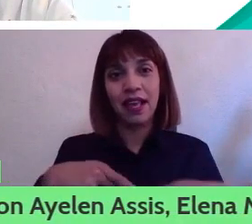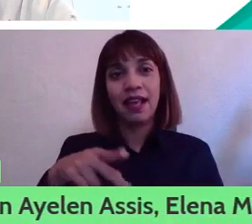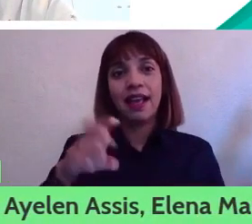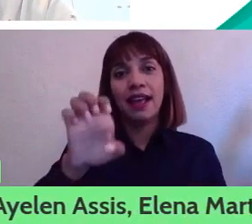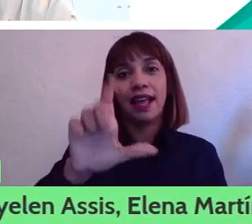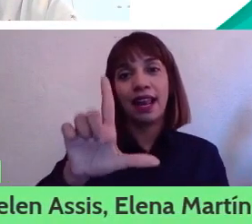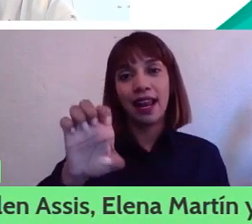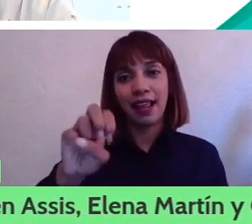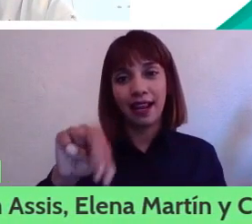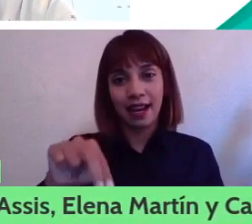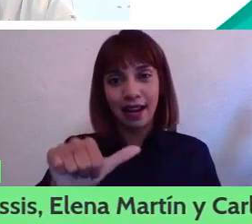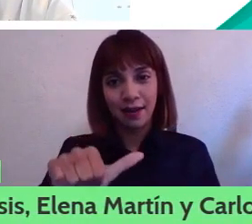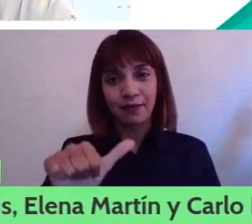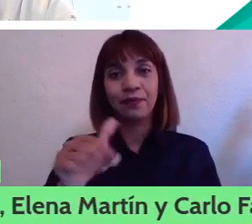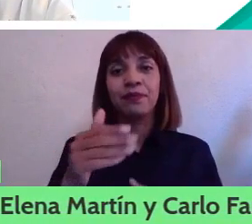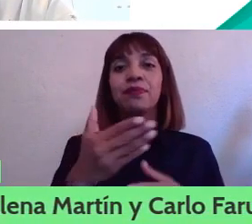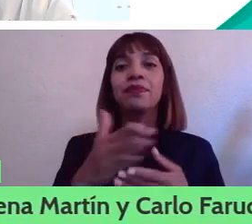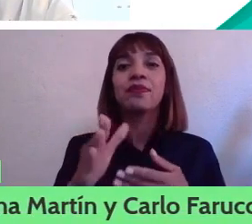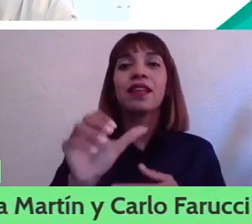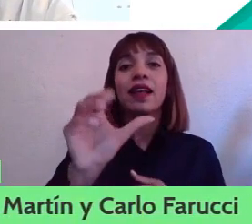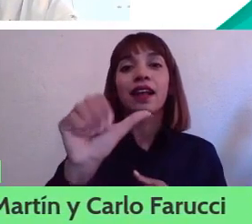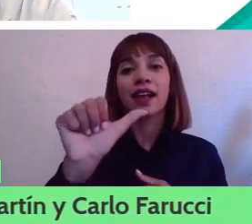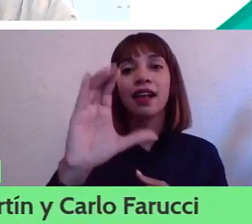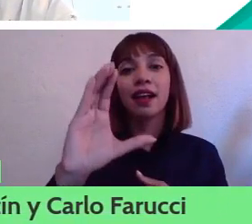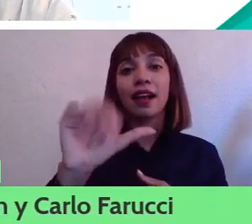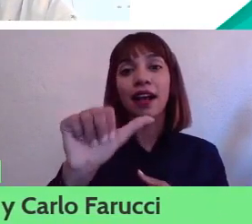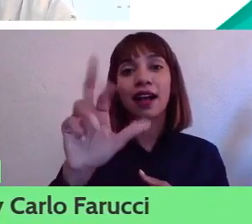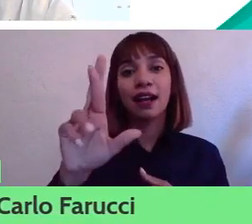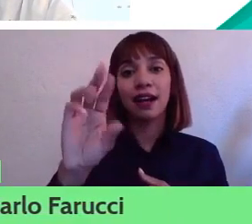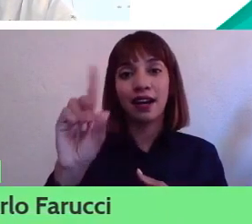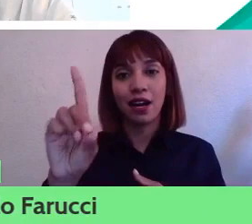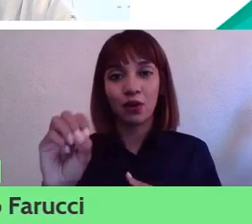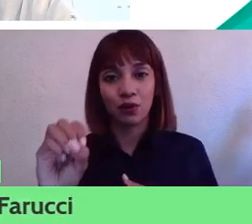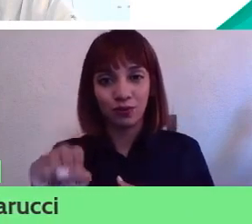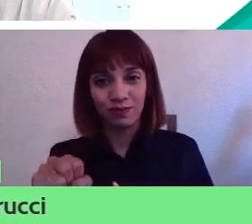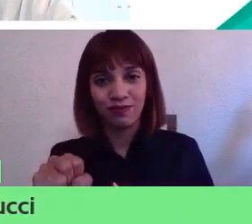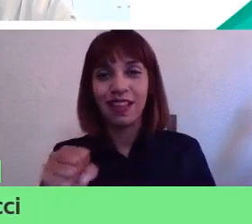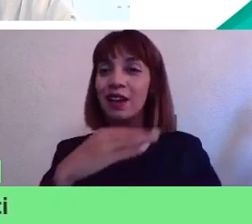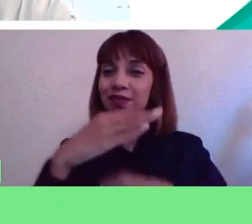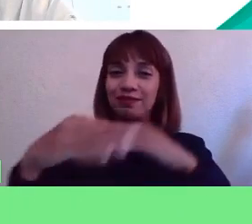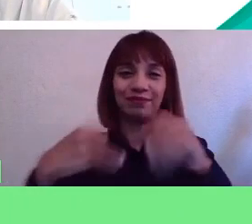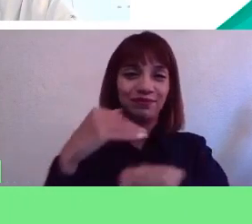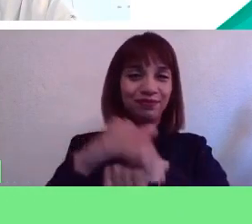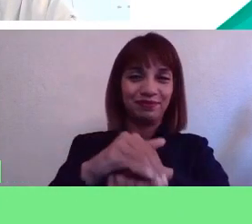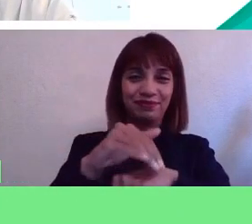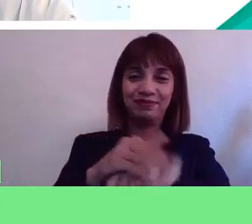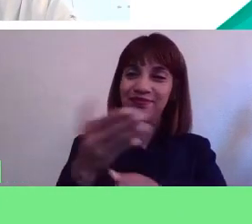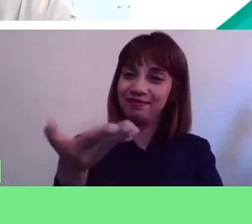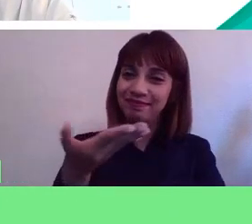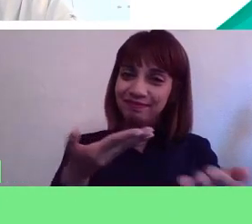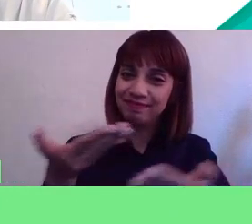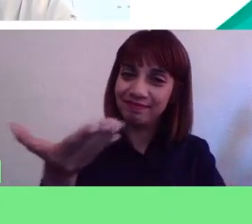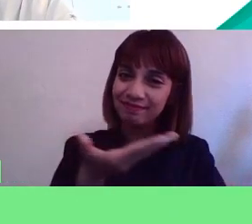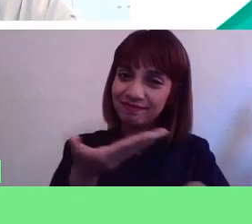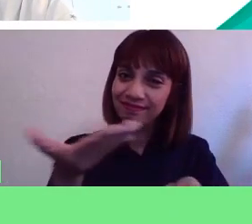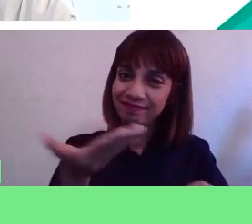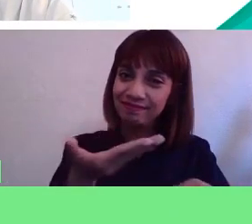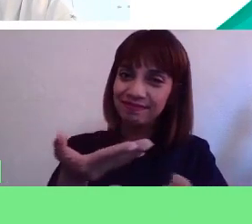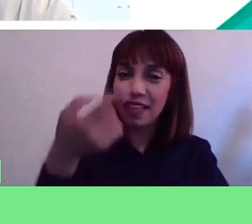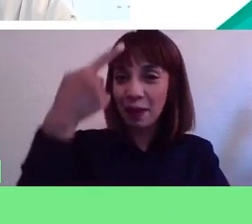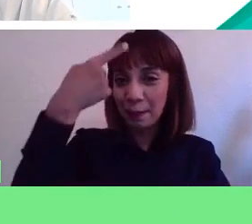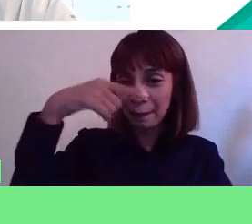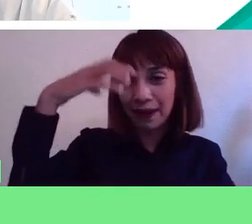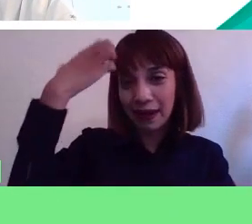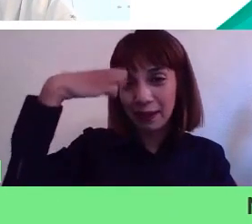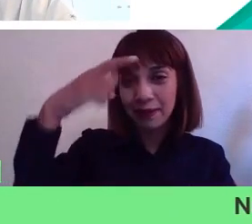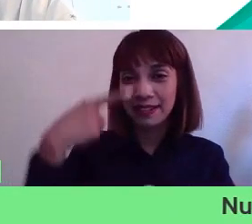Elena Martín y a Carlos Farucci, que les vamos a llamar por su nombre de pila porque ya somos todos muy amigos y están dispuestos a entregar su